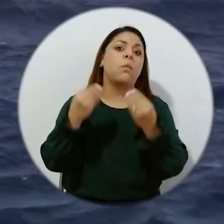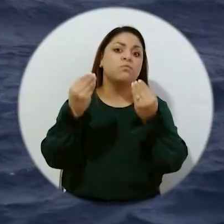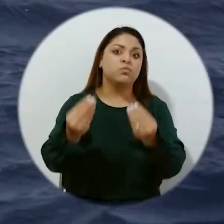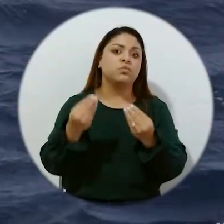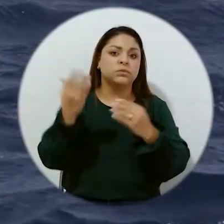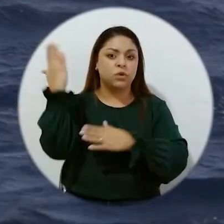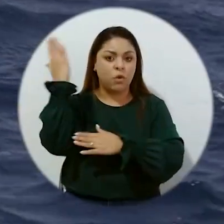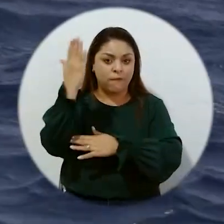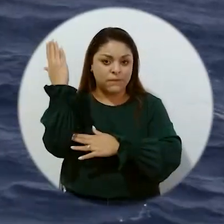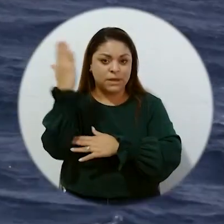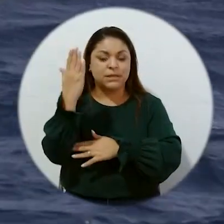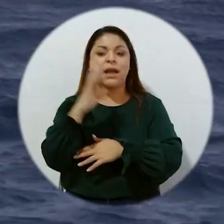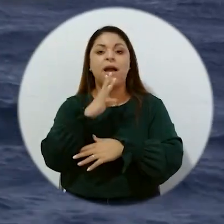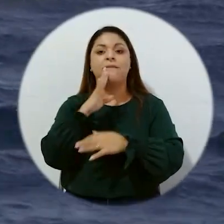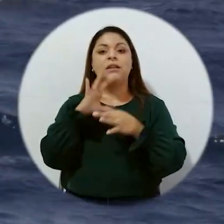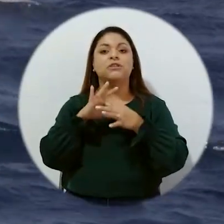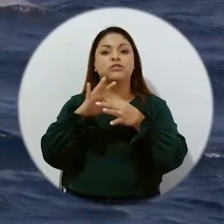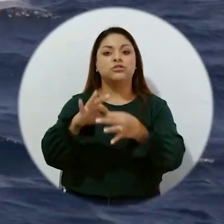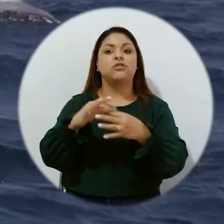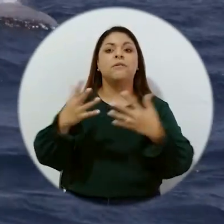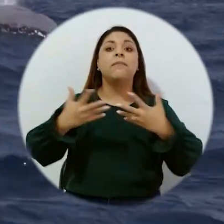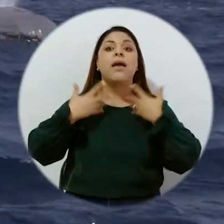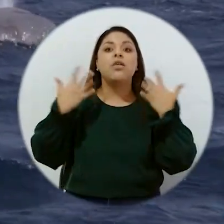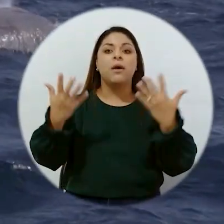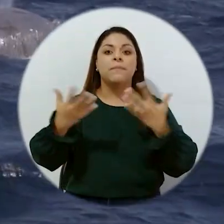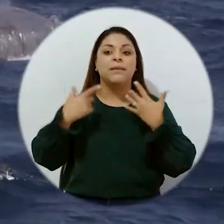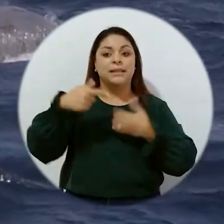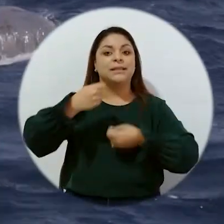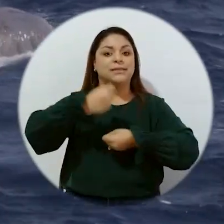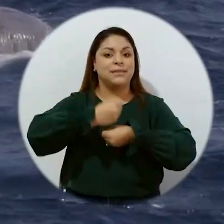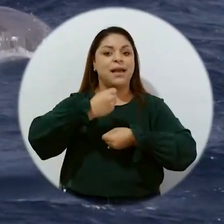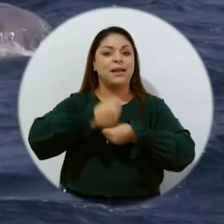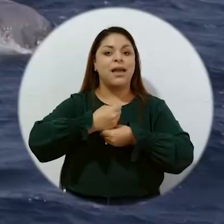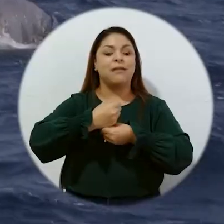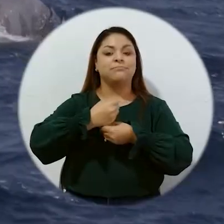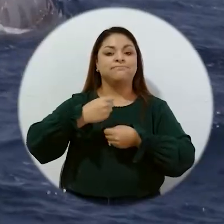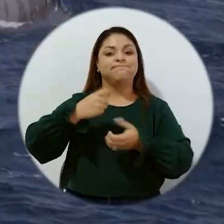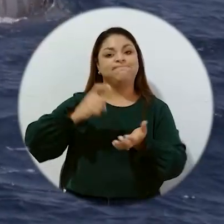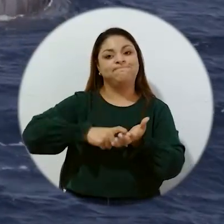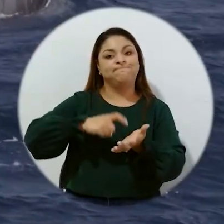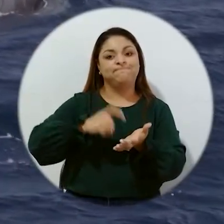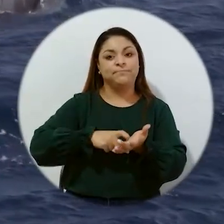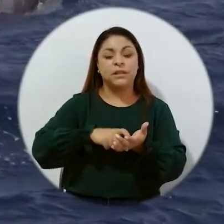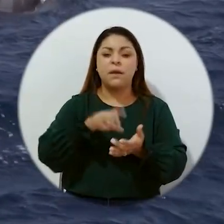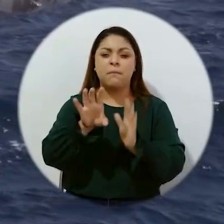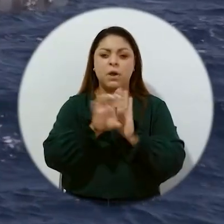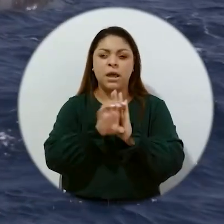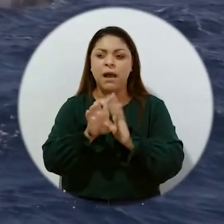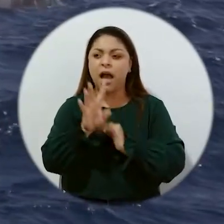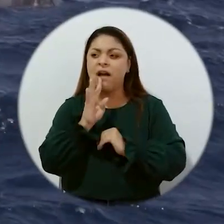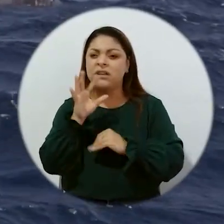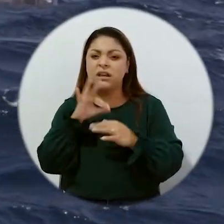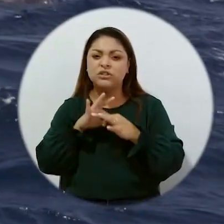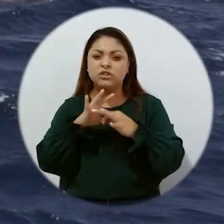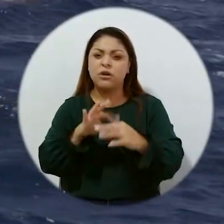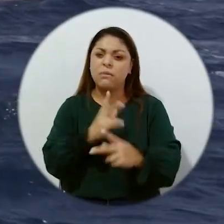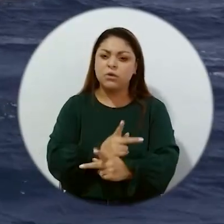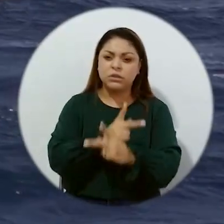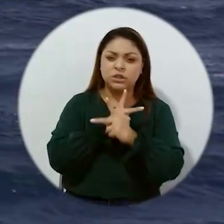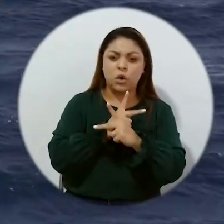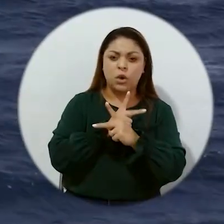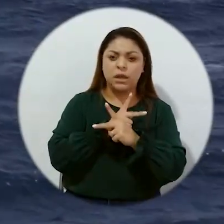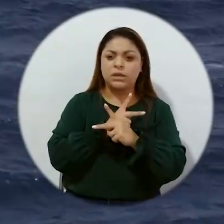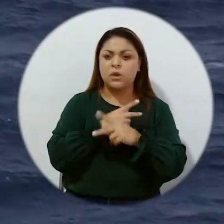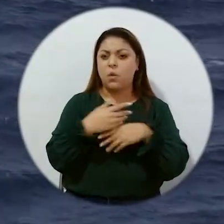en múltiples conferencias sobre medio ambiente es una tarea pendiente. Es decir, si hablamos sobre protección de cualquier